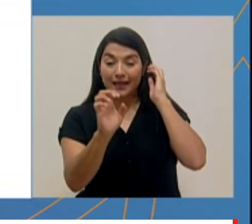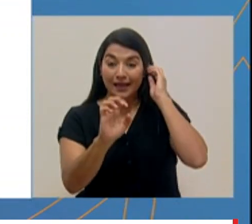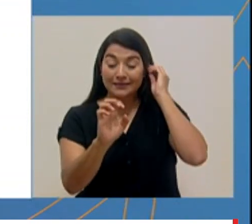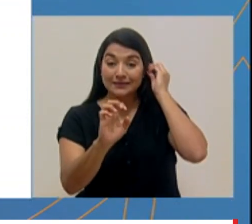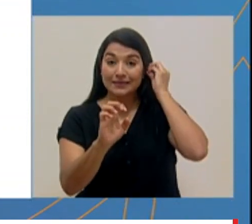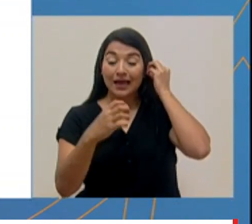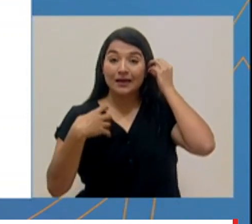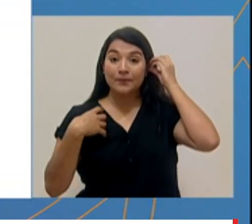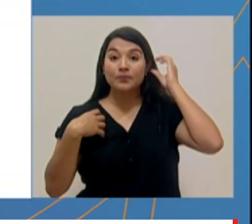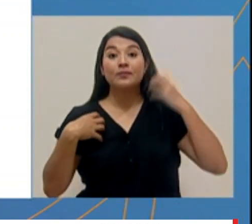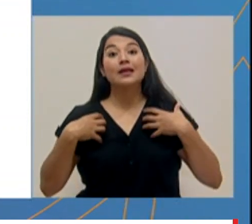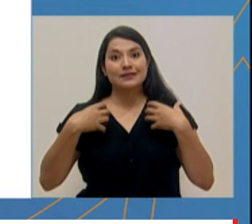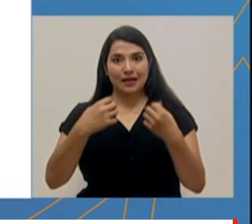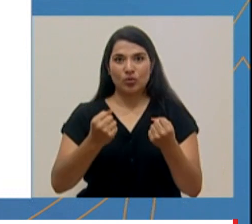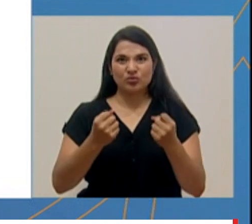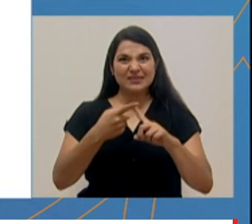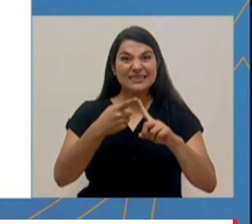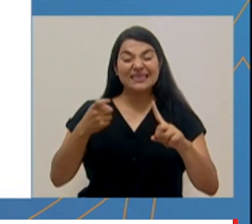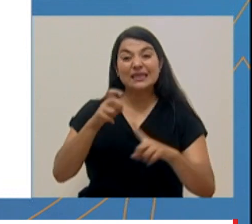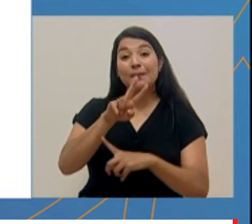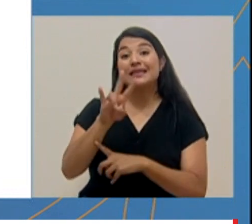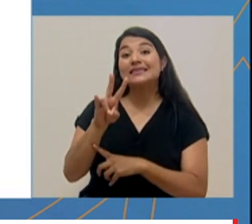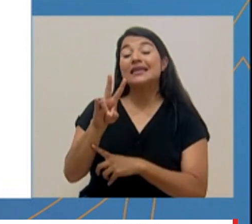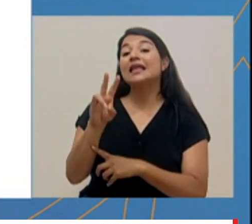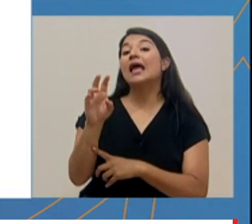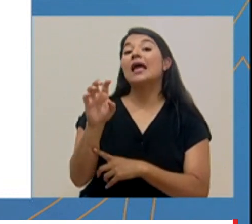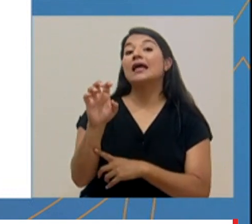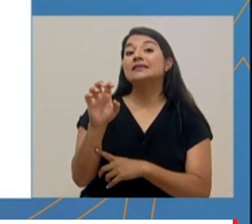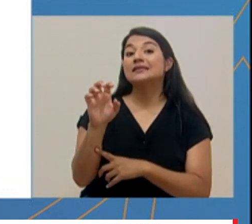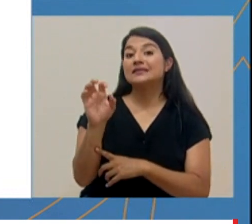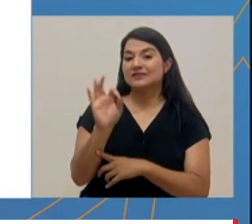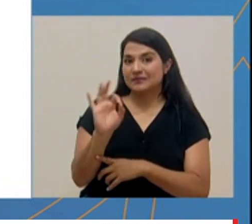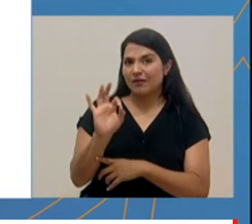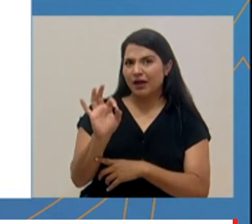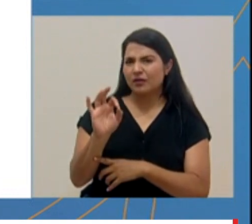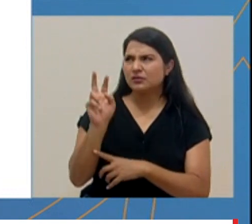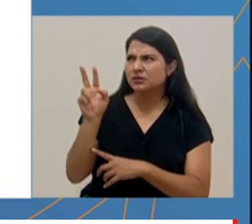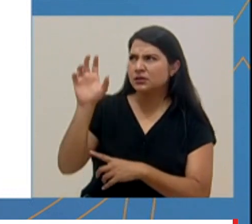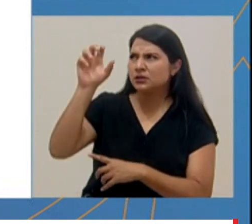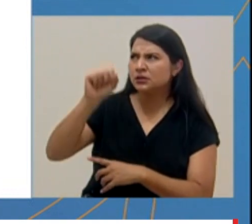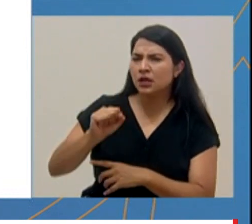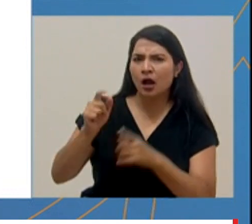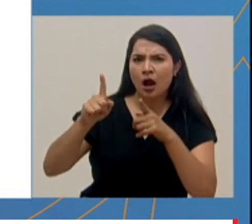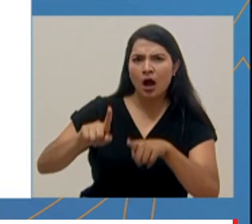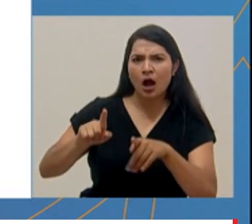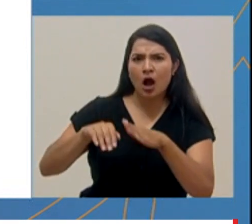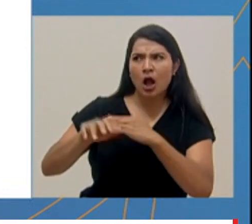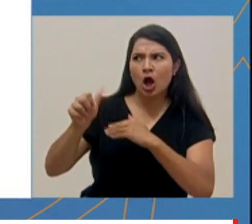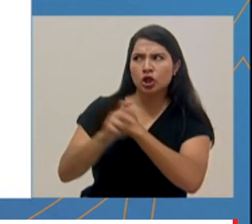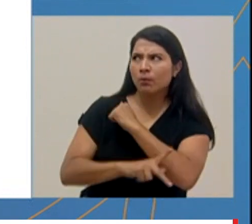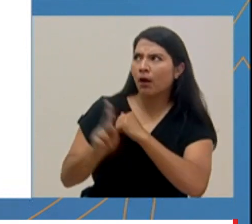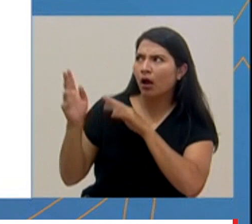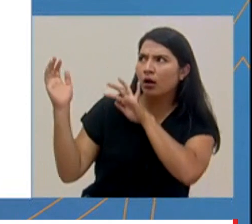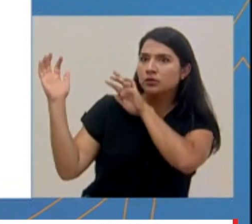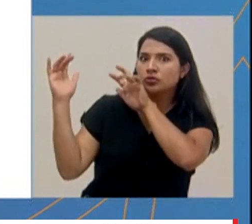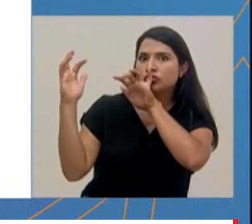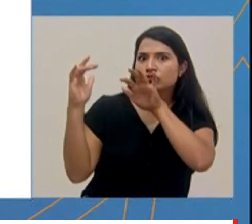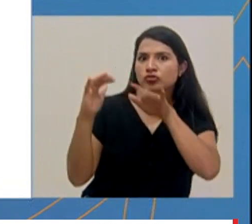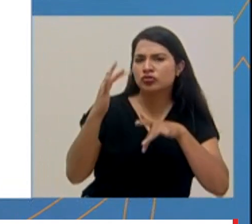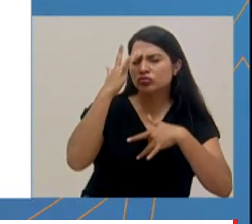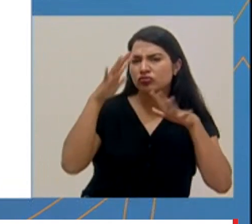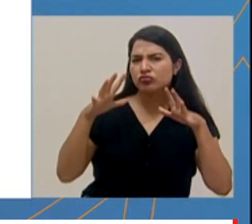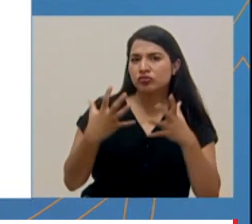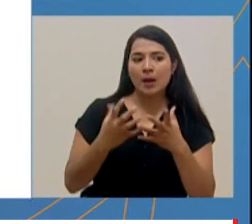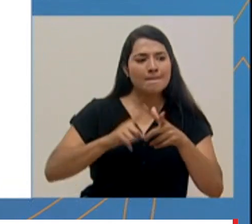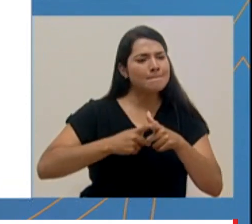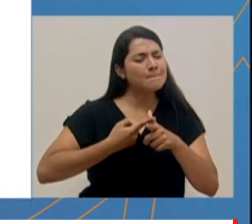emergencia sanitaria que se acercaba. En ese momento se comenzó a proyectar las